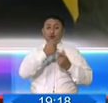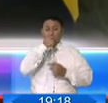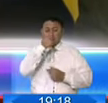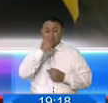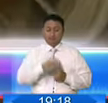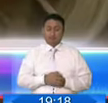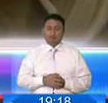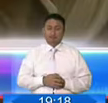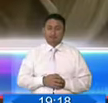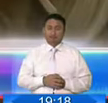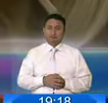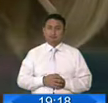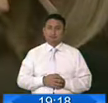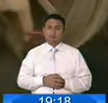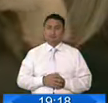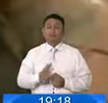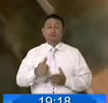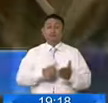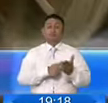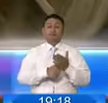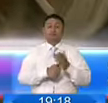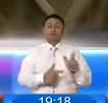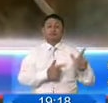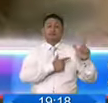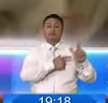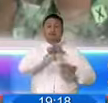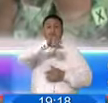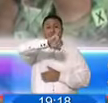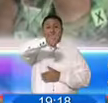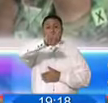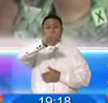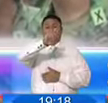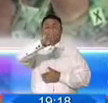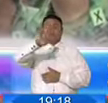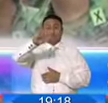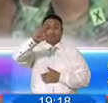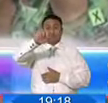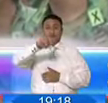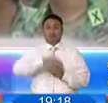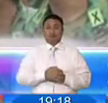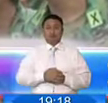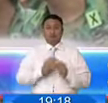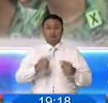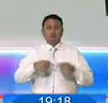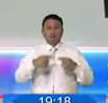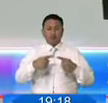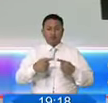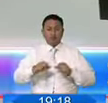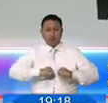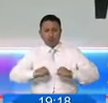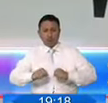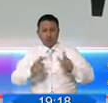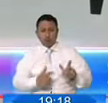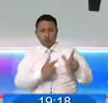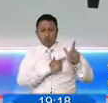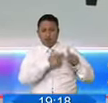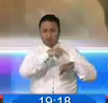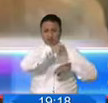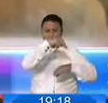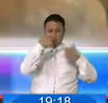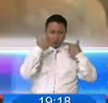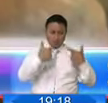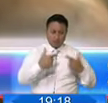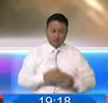directivos por su parte el ministro de defensa oswaldo jarrín dijo que se están realizando constantes de operaciones militares en la frontera norte